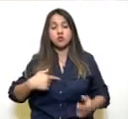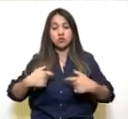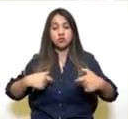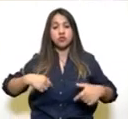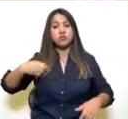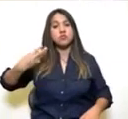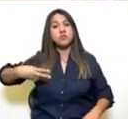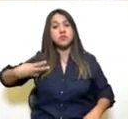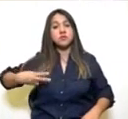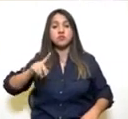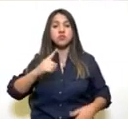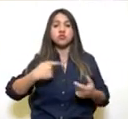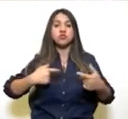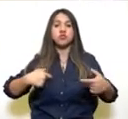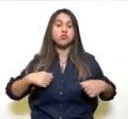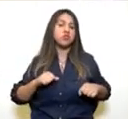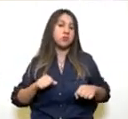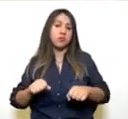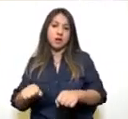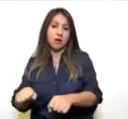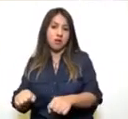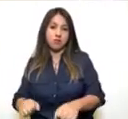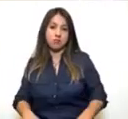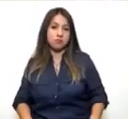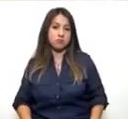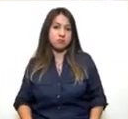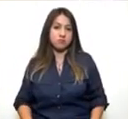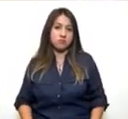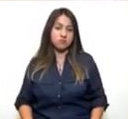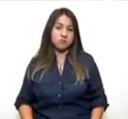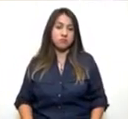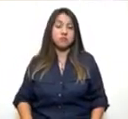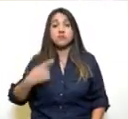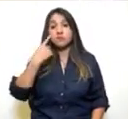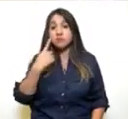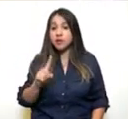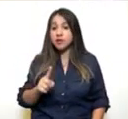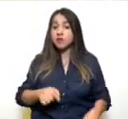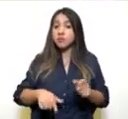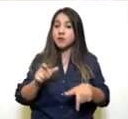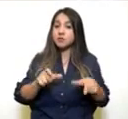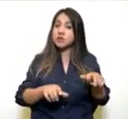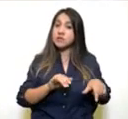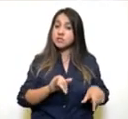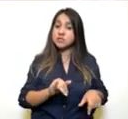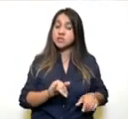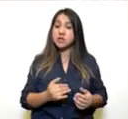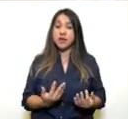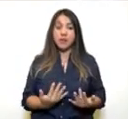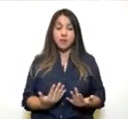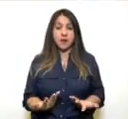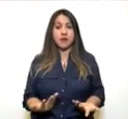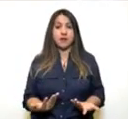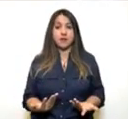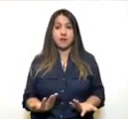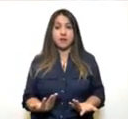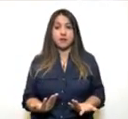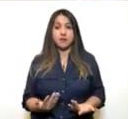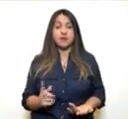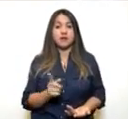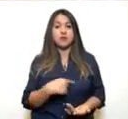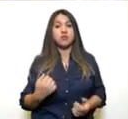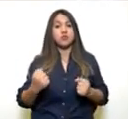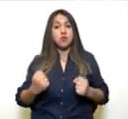supermercados pero si la gente espera que podamos